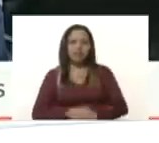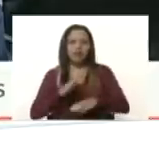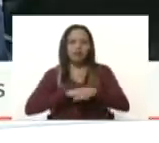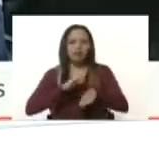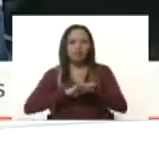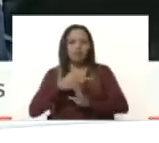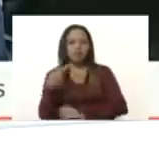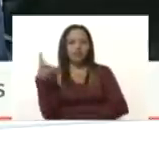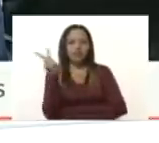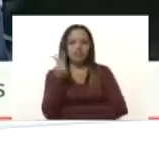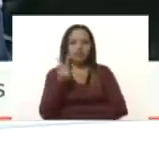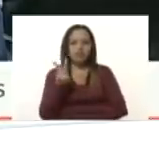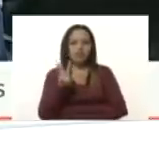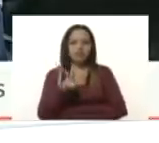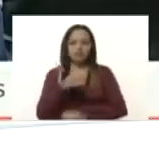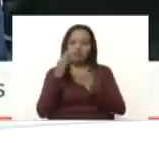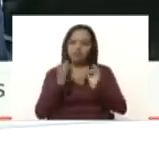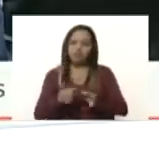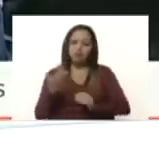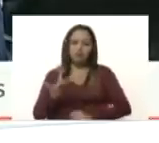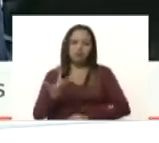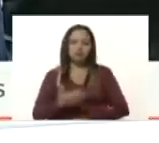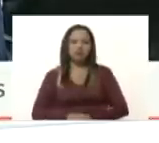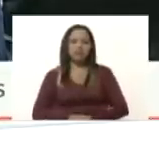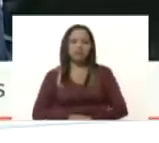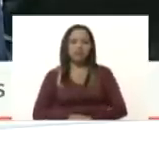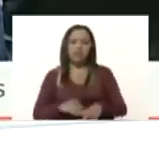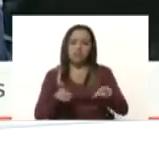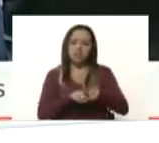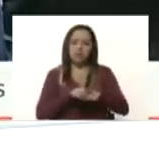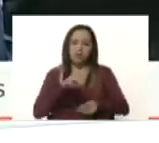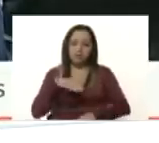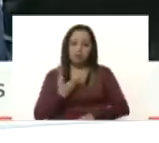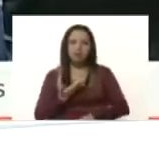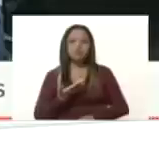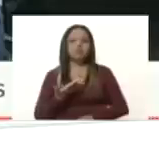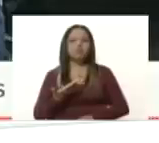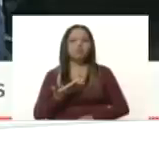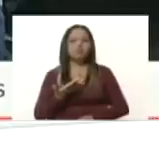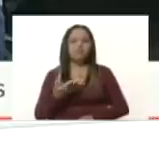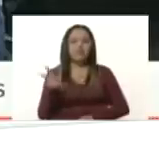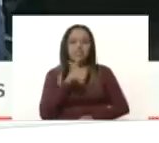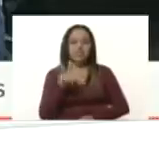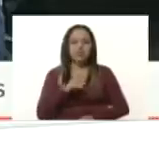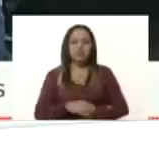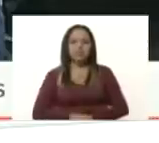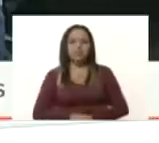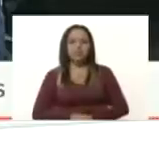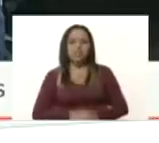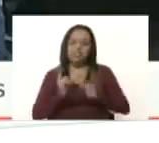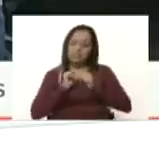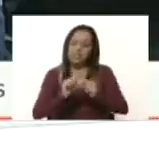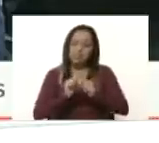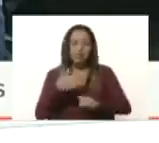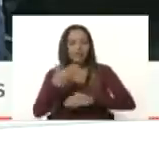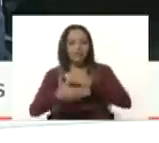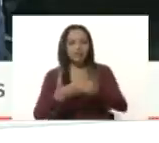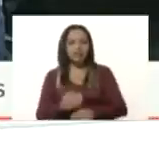Venezuela vale la pena, como dice la canción. Vale la pena Venezuela y seguiremos